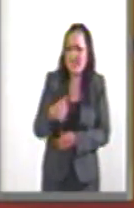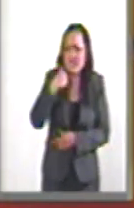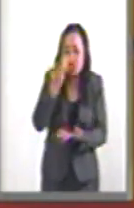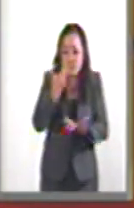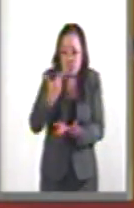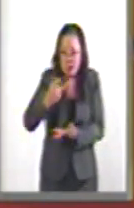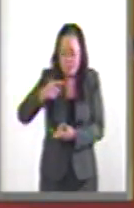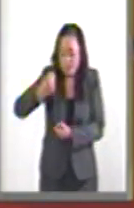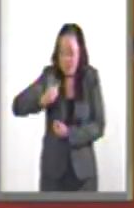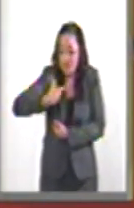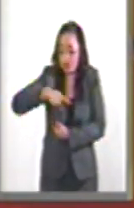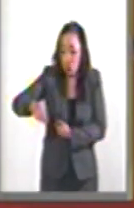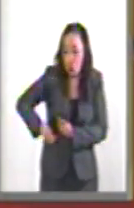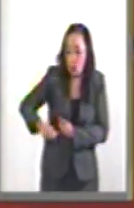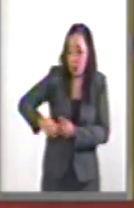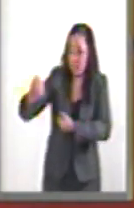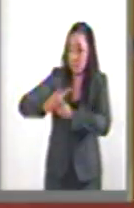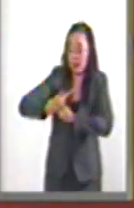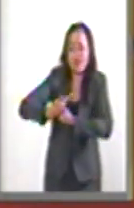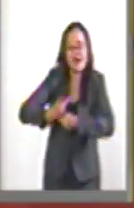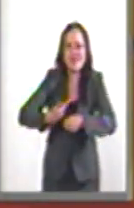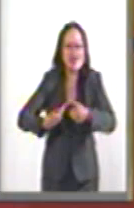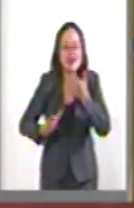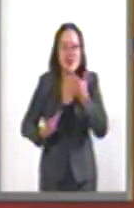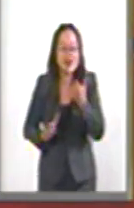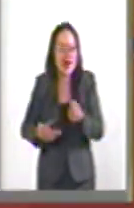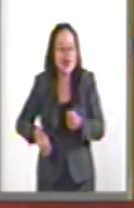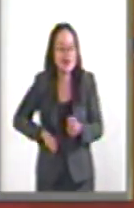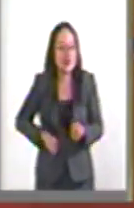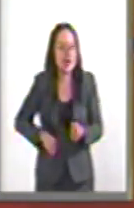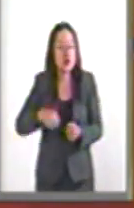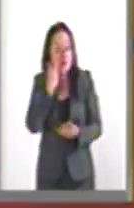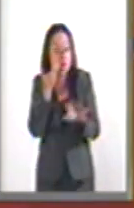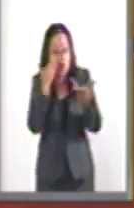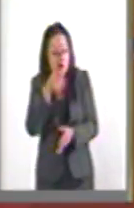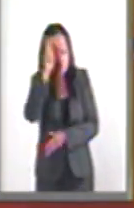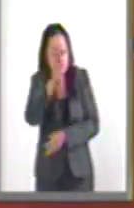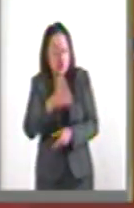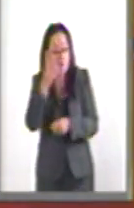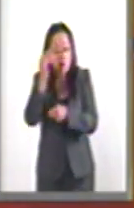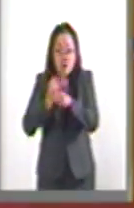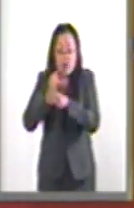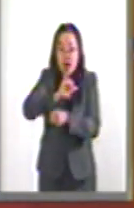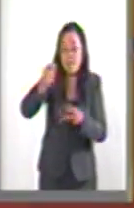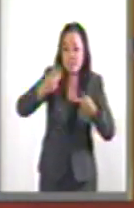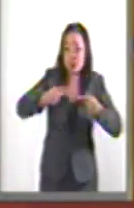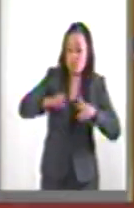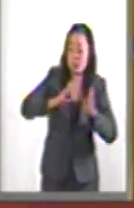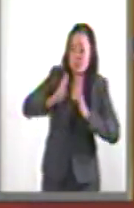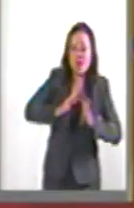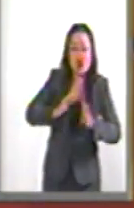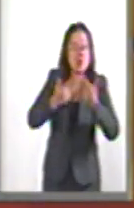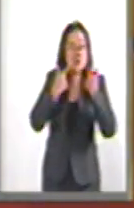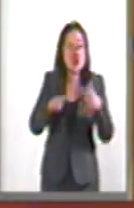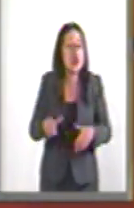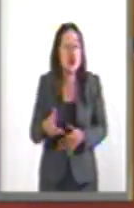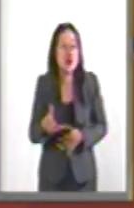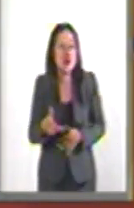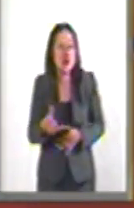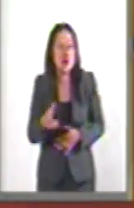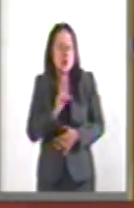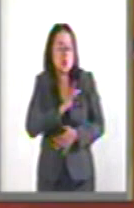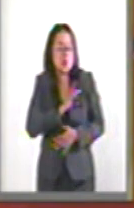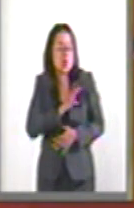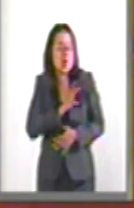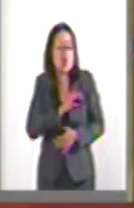a sí mismo. Y mucho menos de investigar al ejército. ¡Ay, qué miedo!